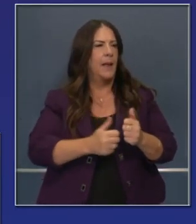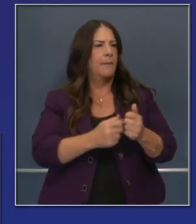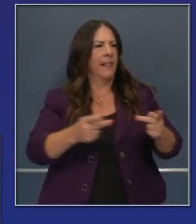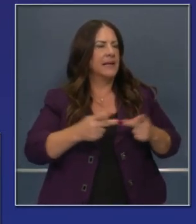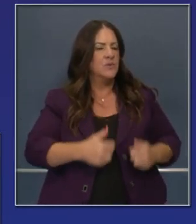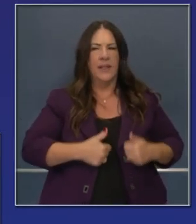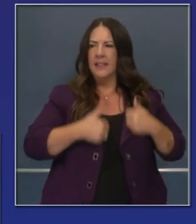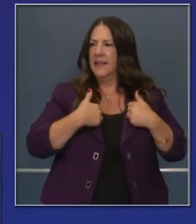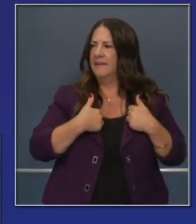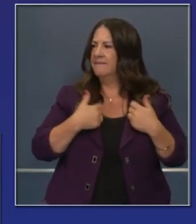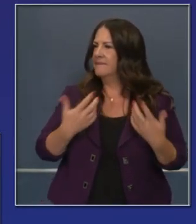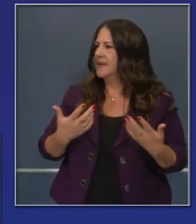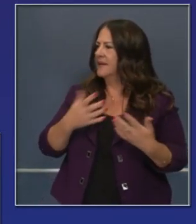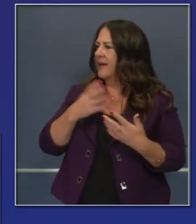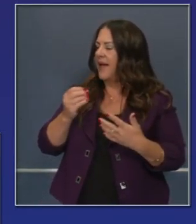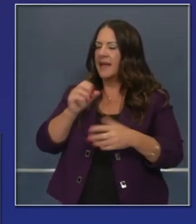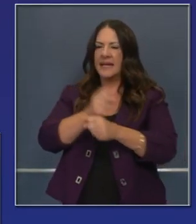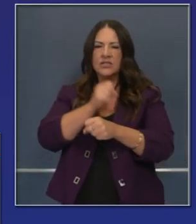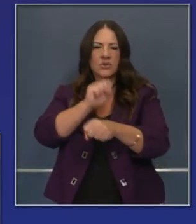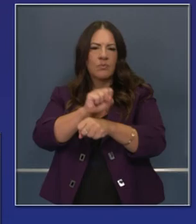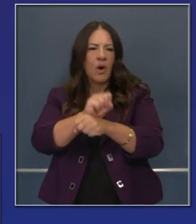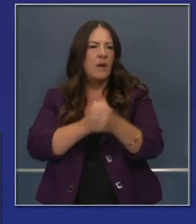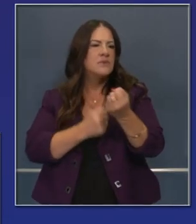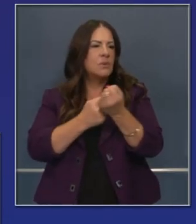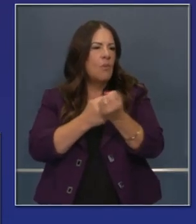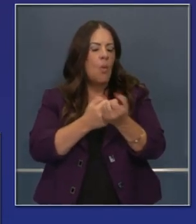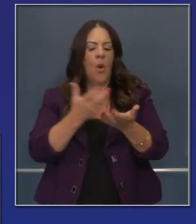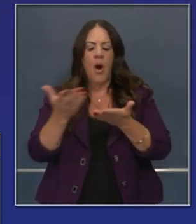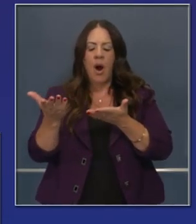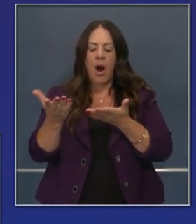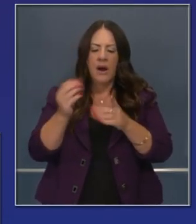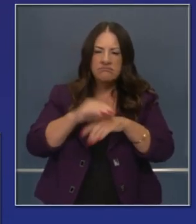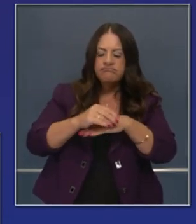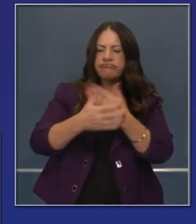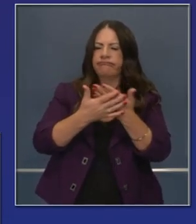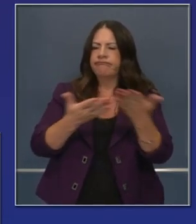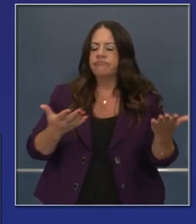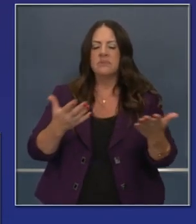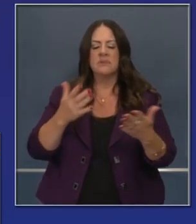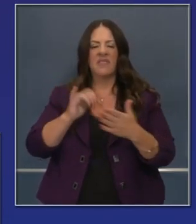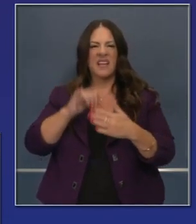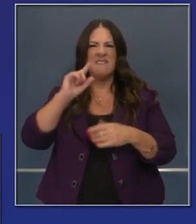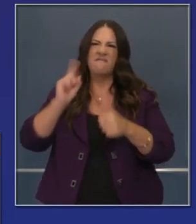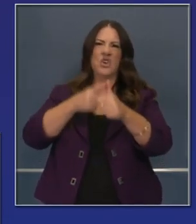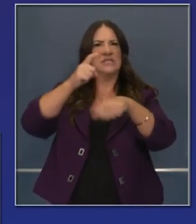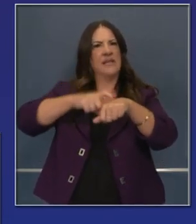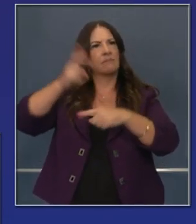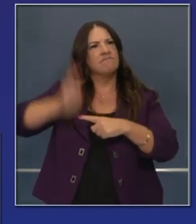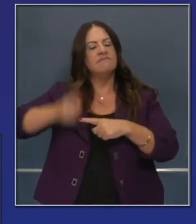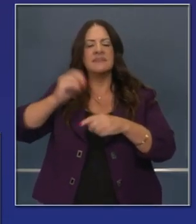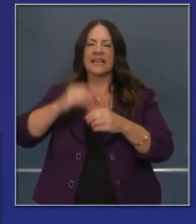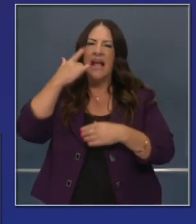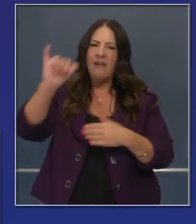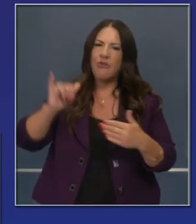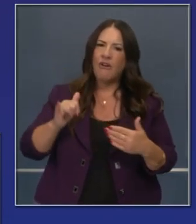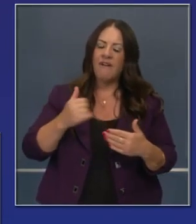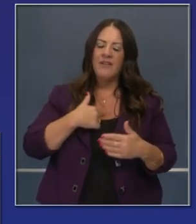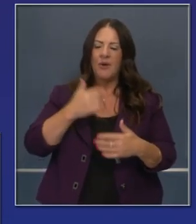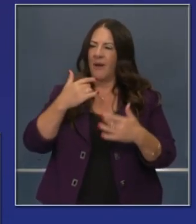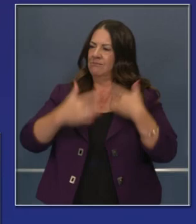en el estado. Esto es algo sin precedente en la historia de nuestro estado y reconozco que con eso no basta. Y por